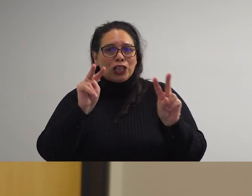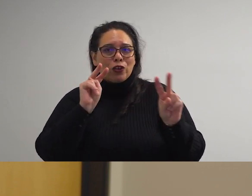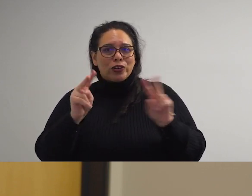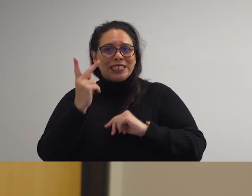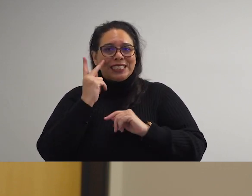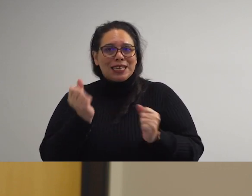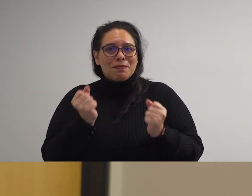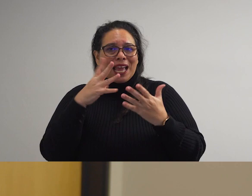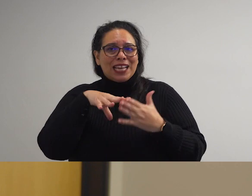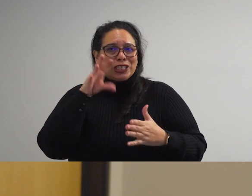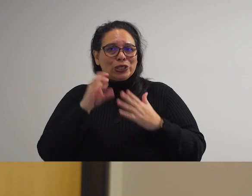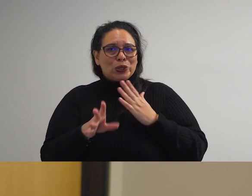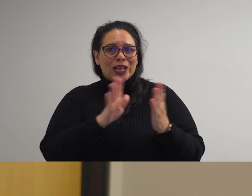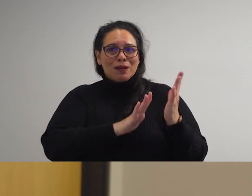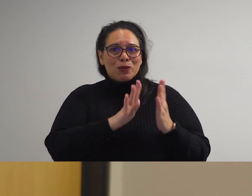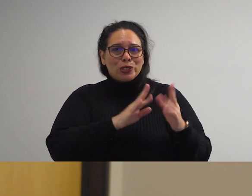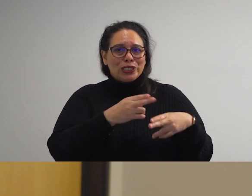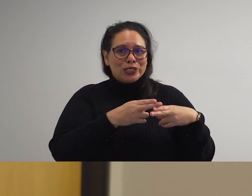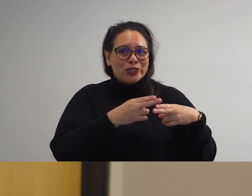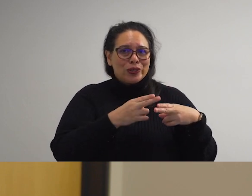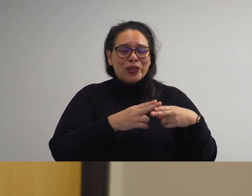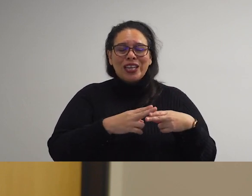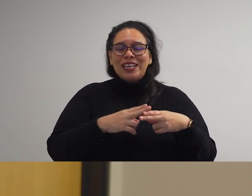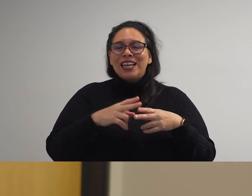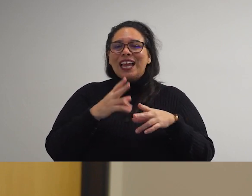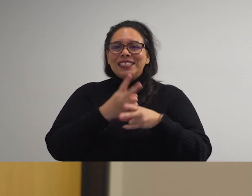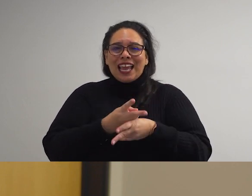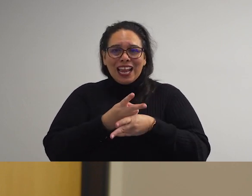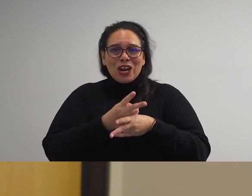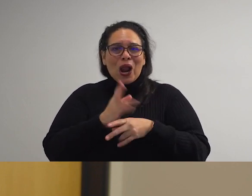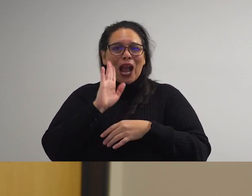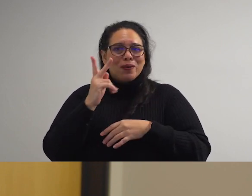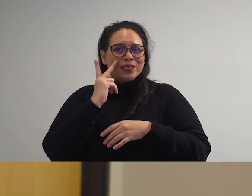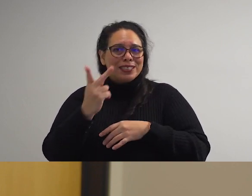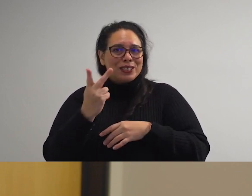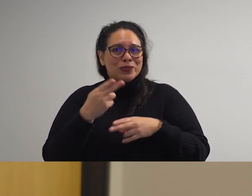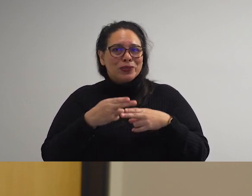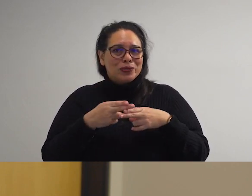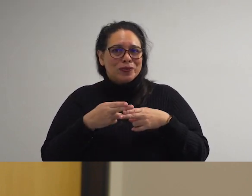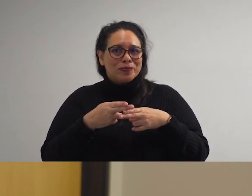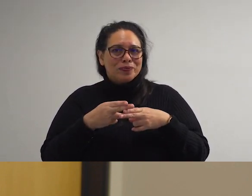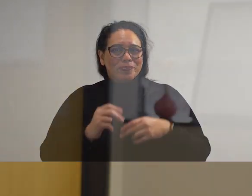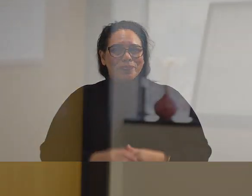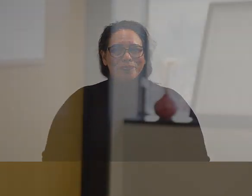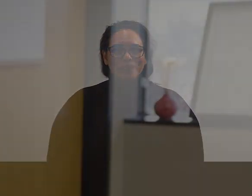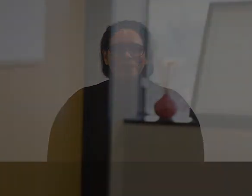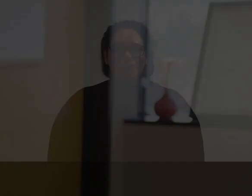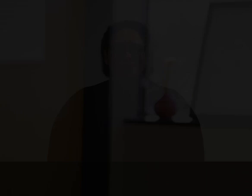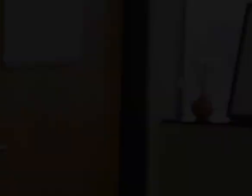forward to seeing many of our students in person soon. Take good care, and I will see you soon.